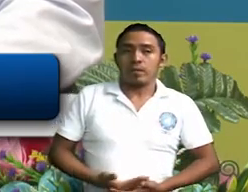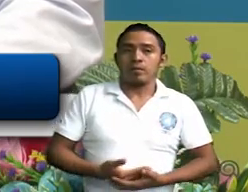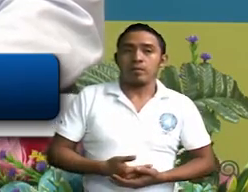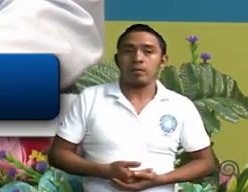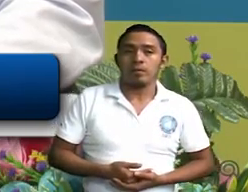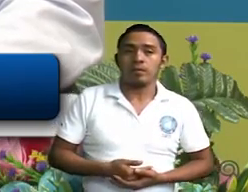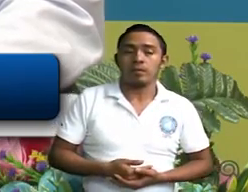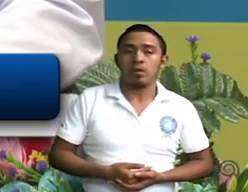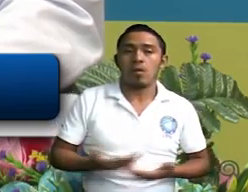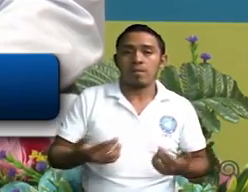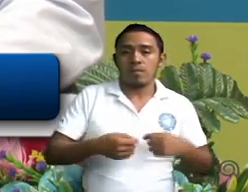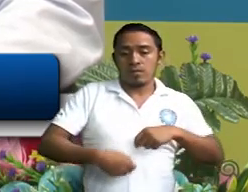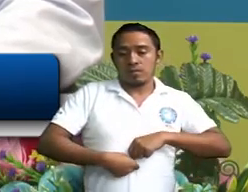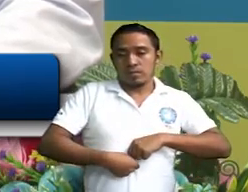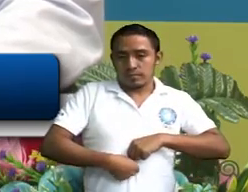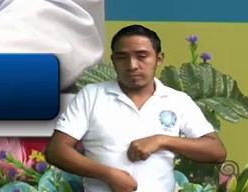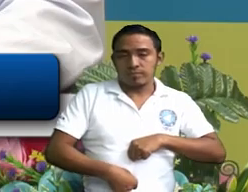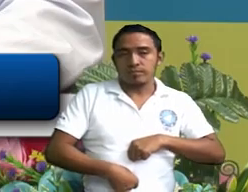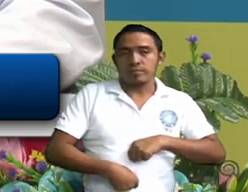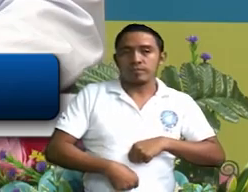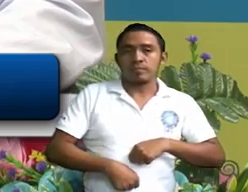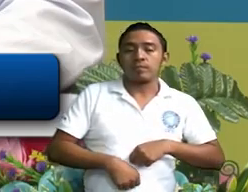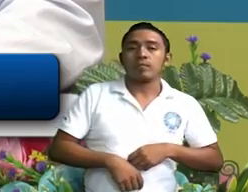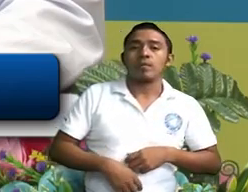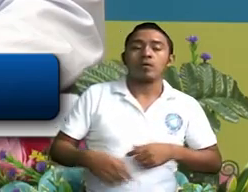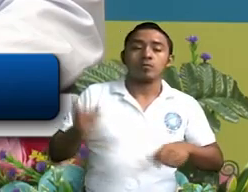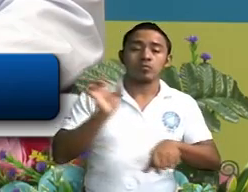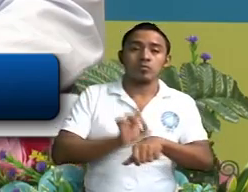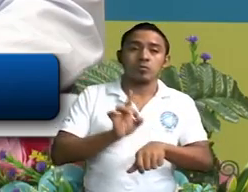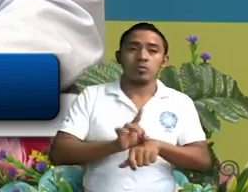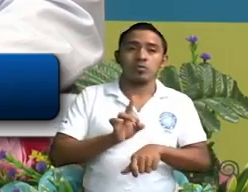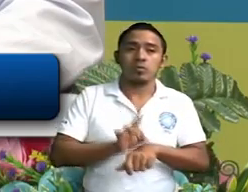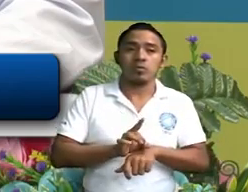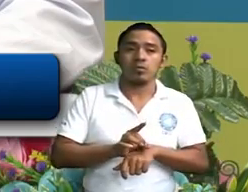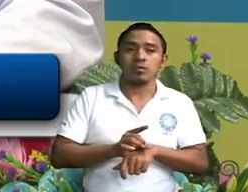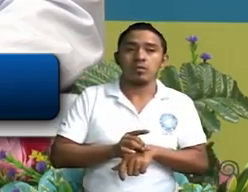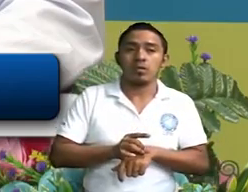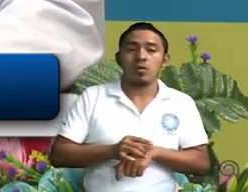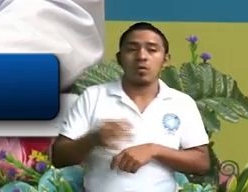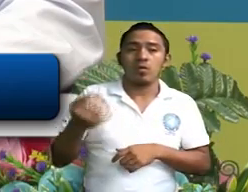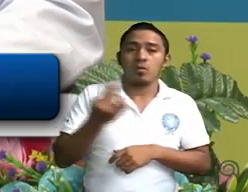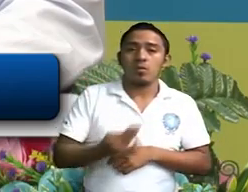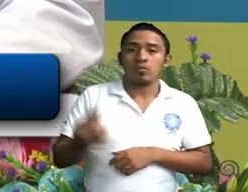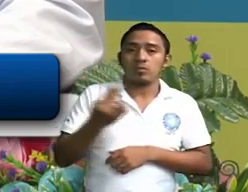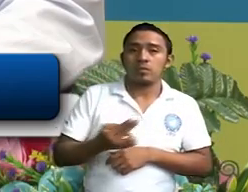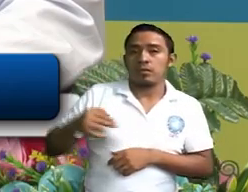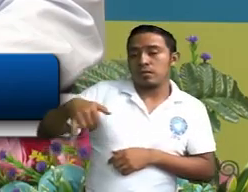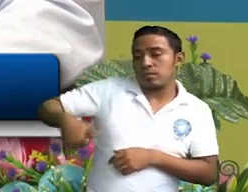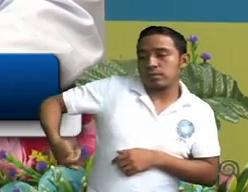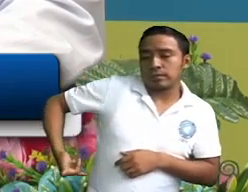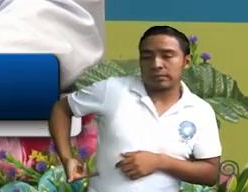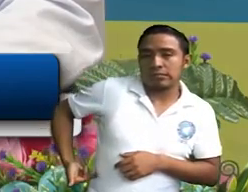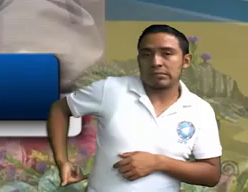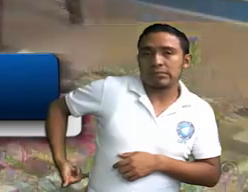parte de una cesárea, por ejemplo, y que utilizan los médicos, no me acuerdo cómo que se llama la